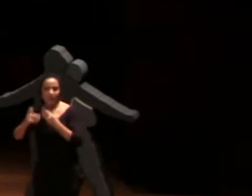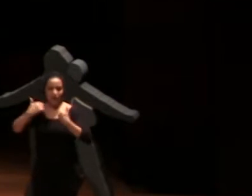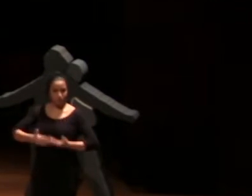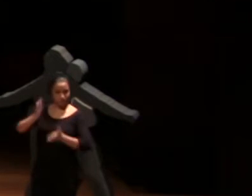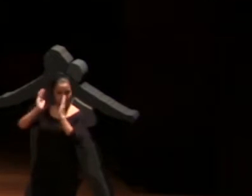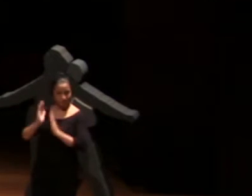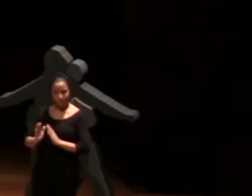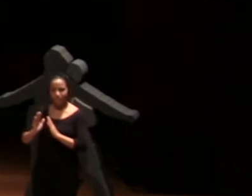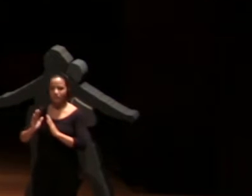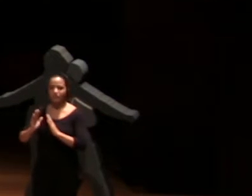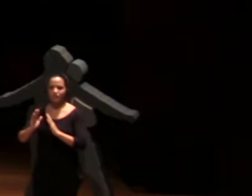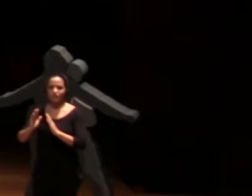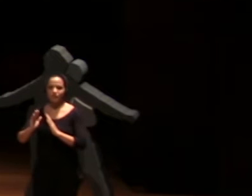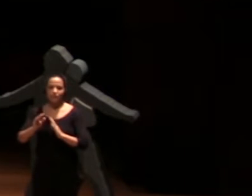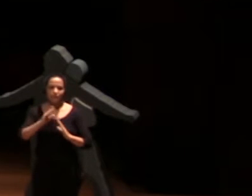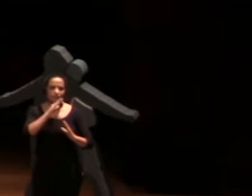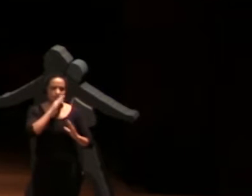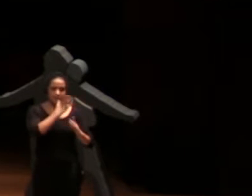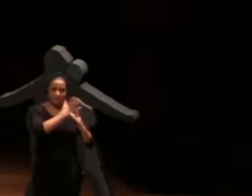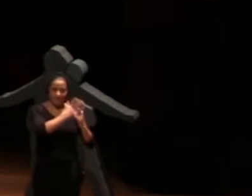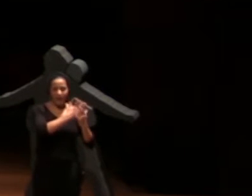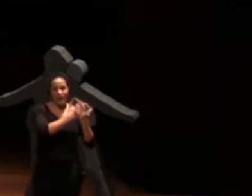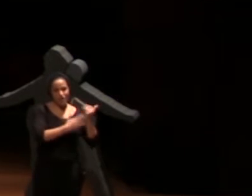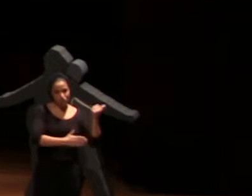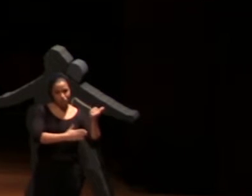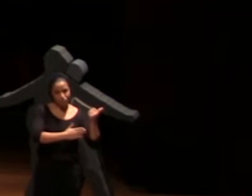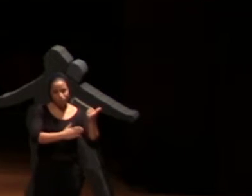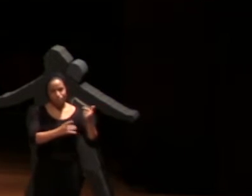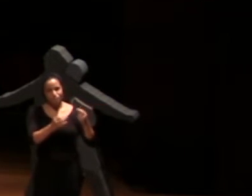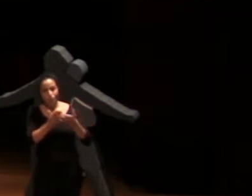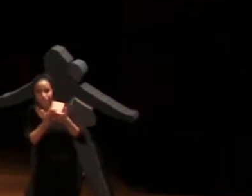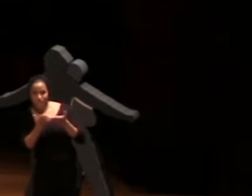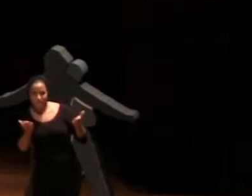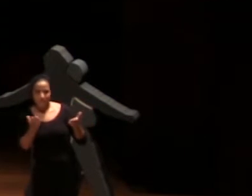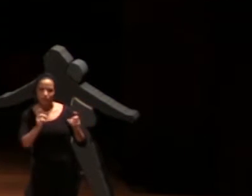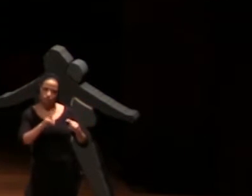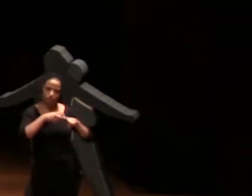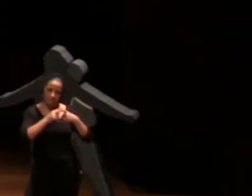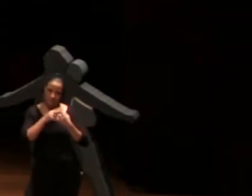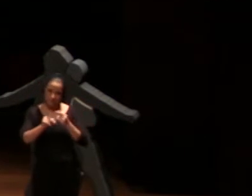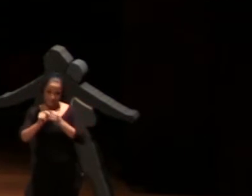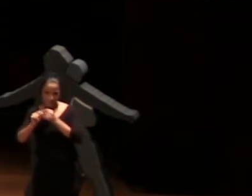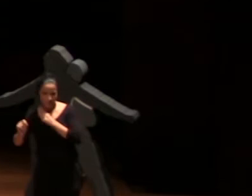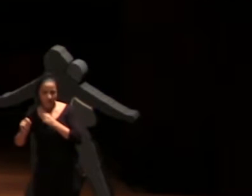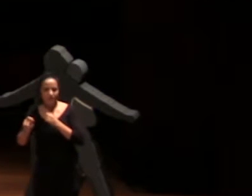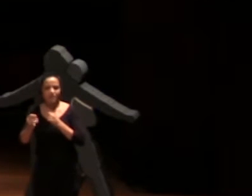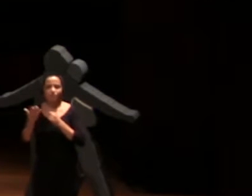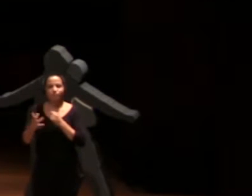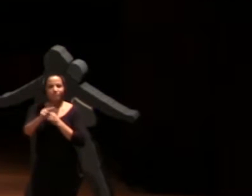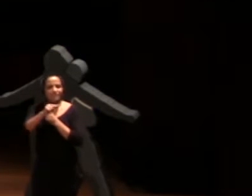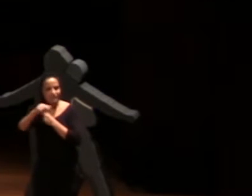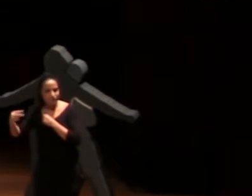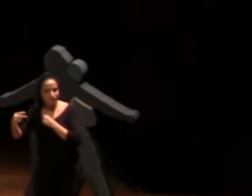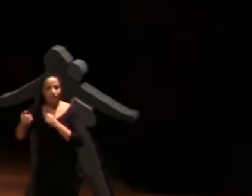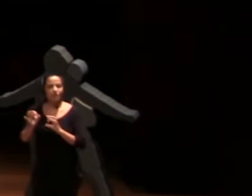de fisioterapia por el error conocido, sobre todo el error no de la fiabilidad, sino el instrumento de medida, la validez discriminante, lo que